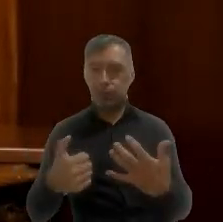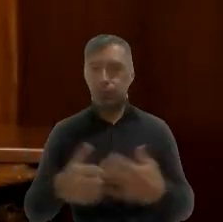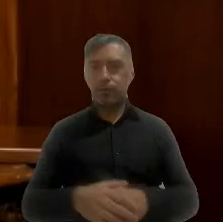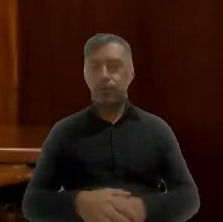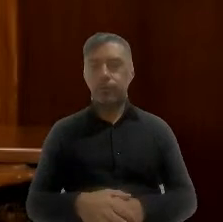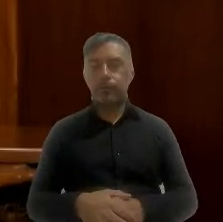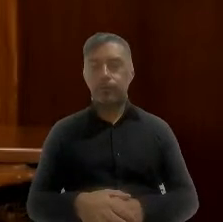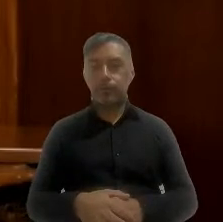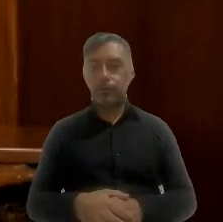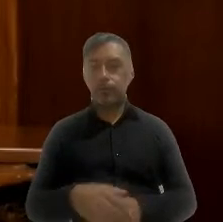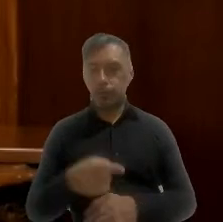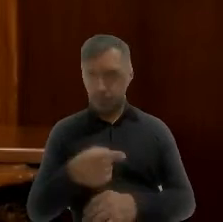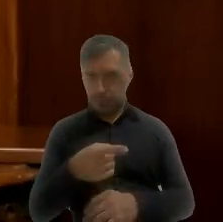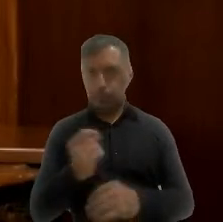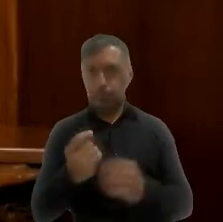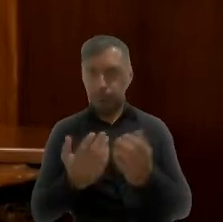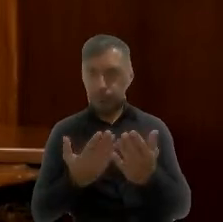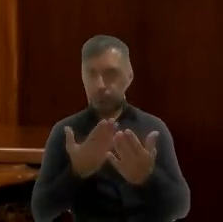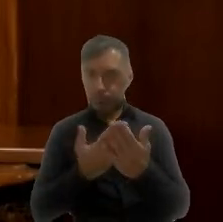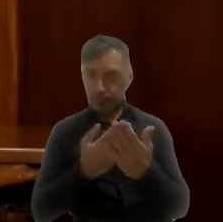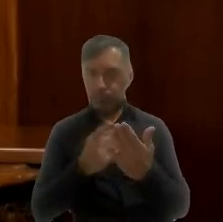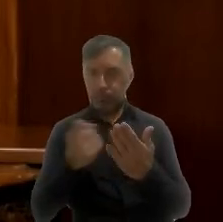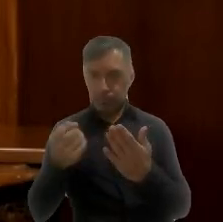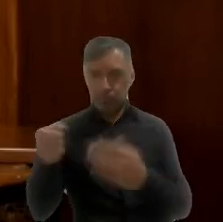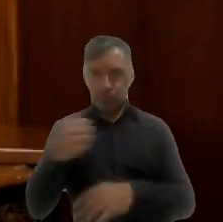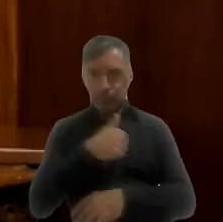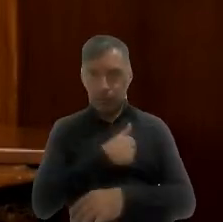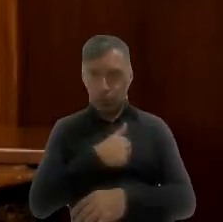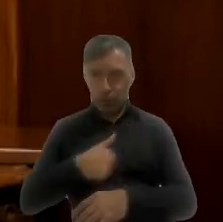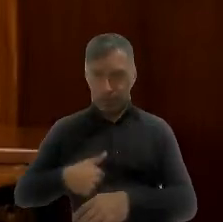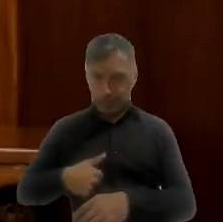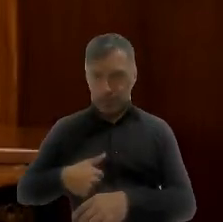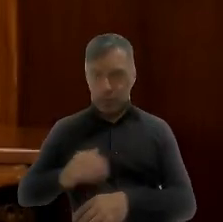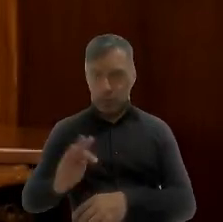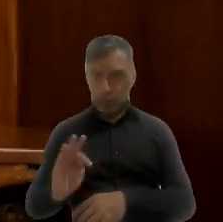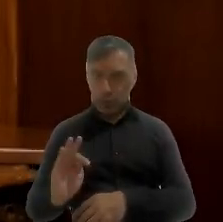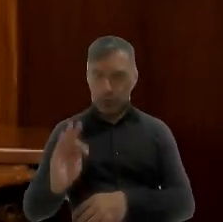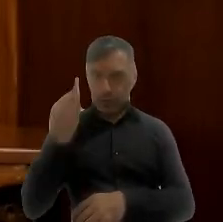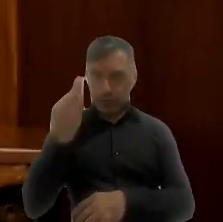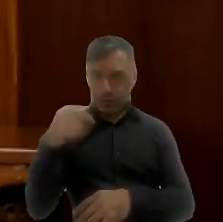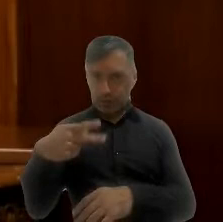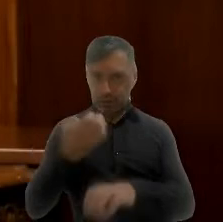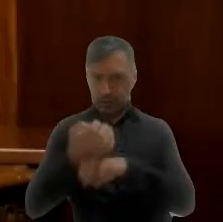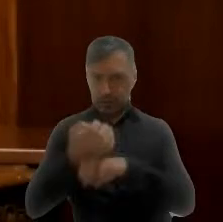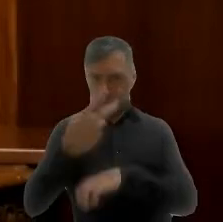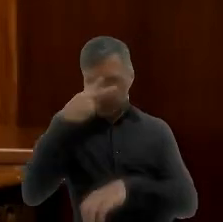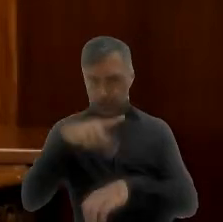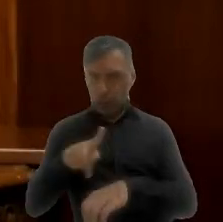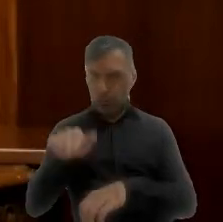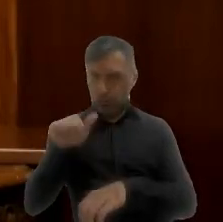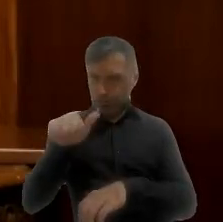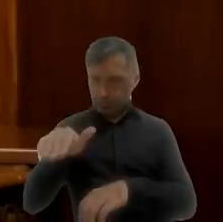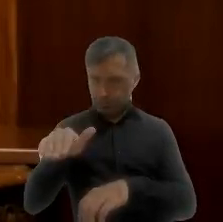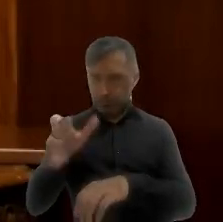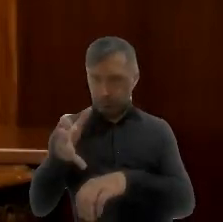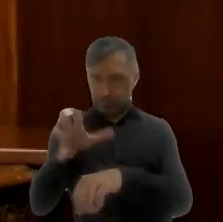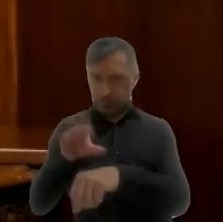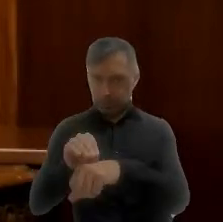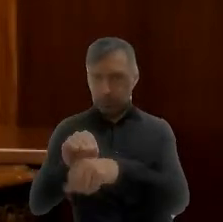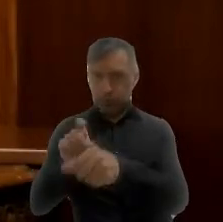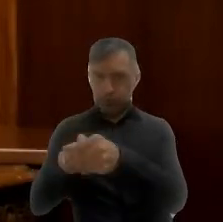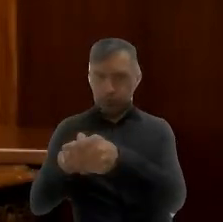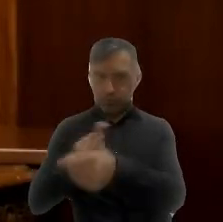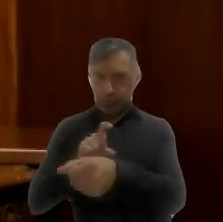la autorización al Honorable Ayuntamiento de Tultitlán, Estado de México, para desincorporar